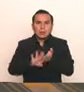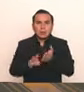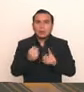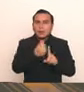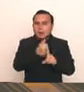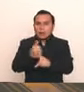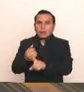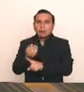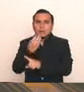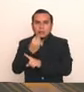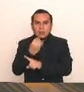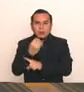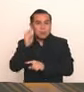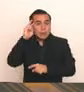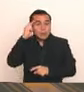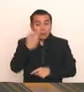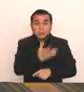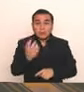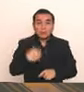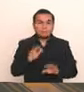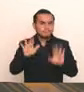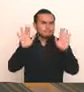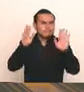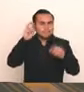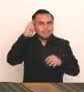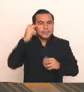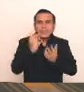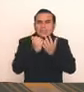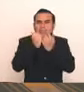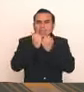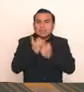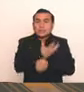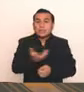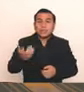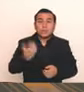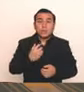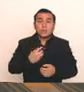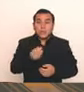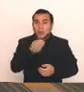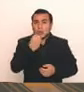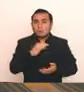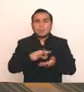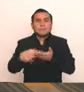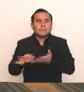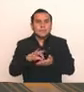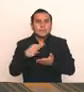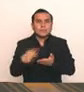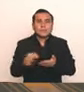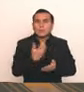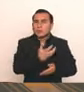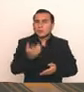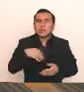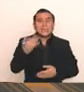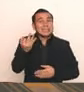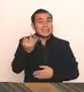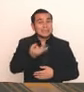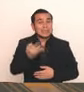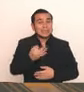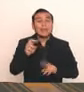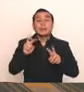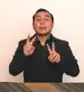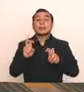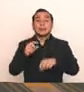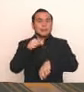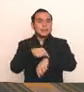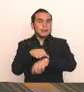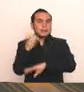de inventarios para tomar las medidas oportunas se ha garantizado el abastecimiento de granos básicos para afrontar las necesidades alimentarias durante el programa referencia